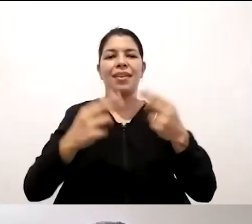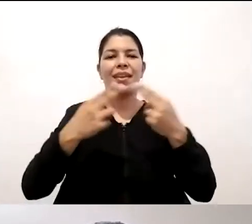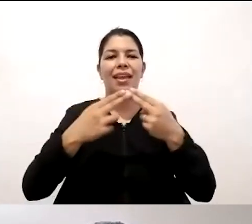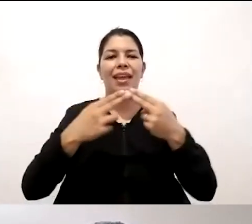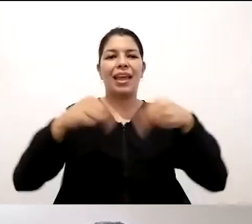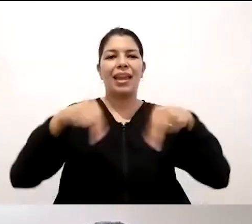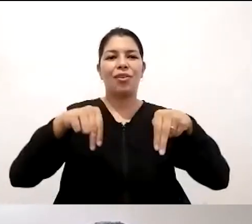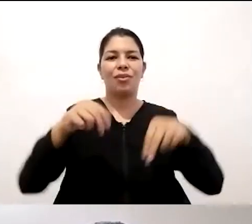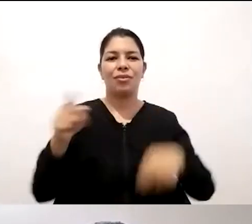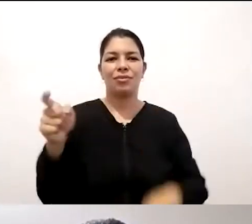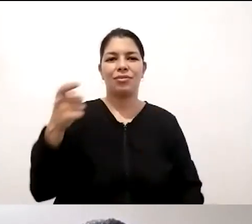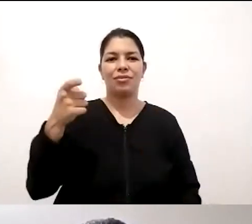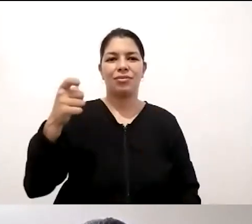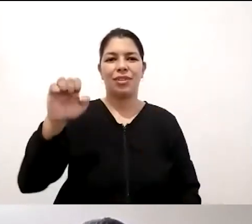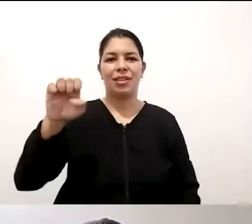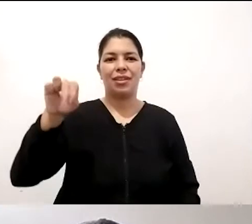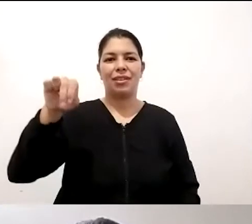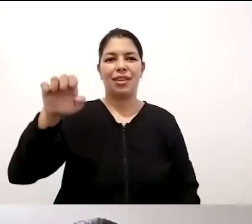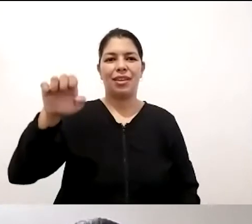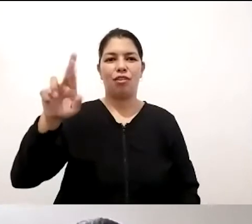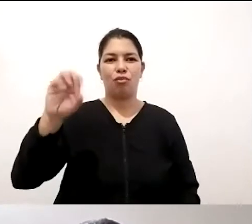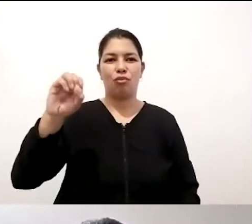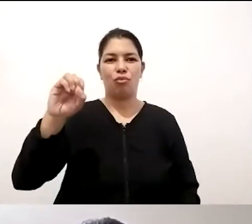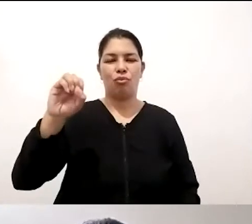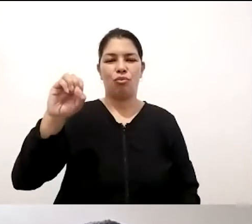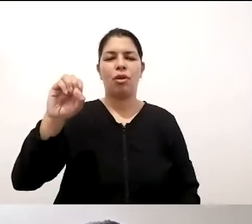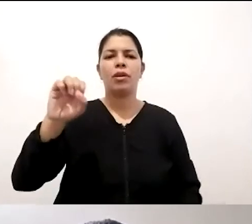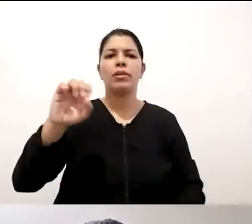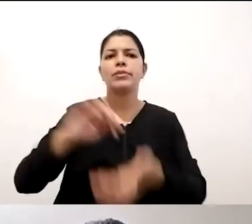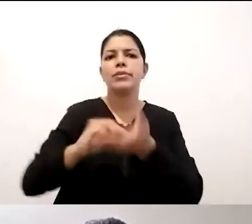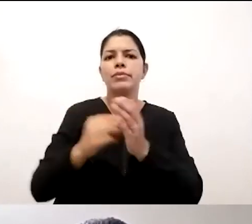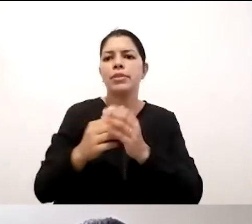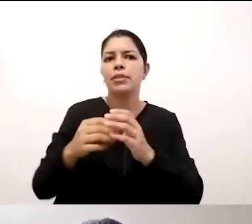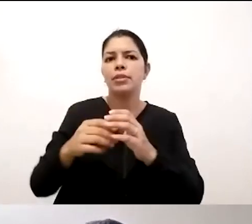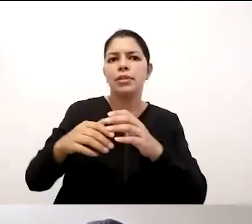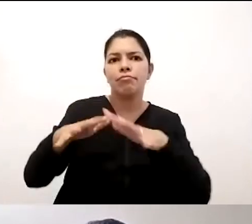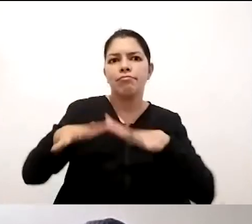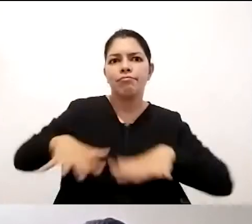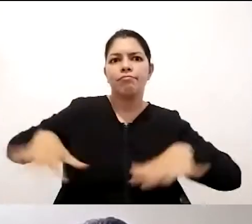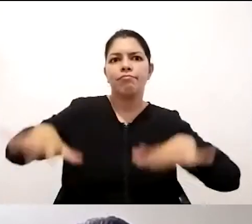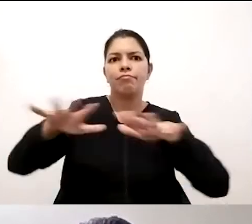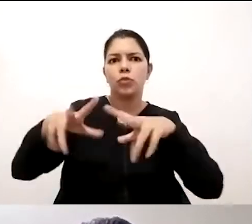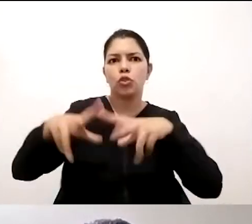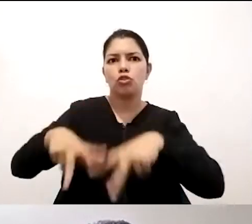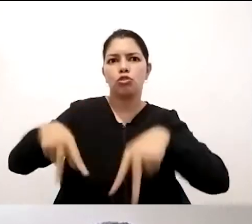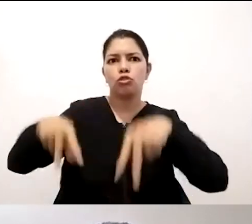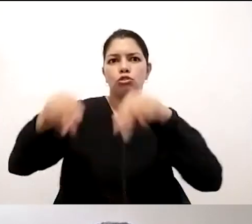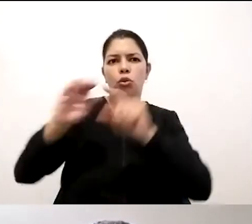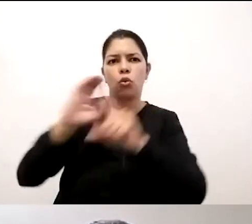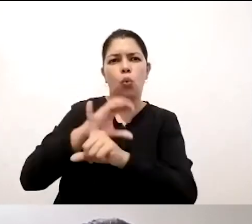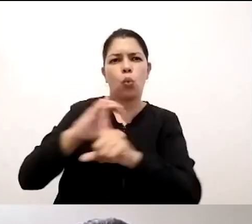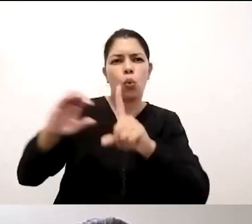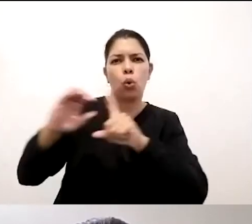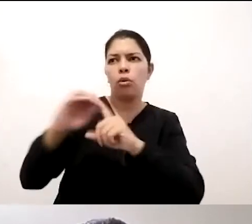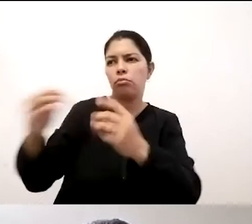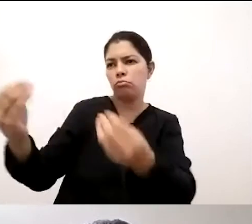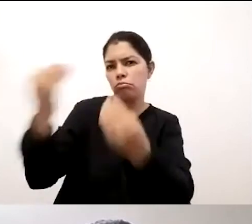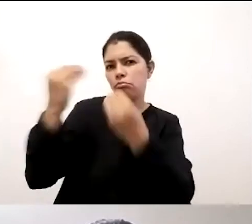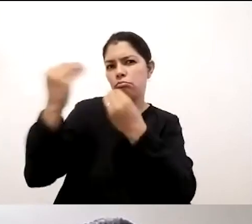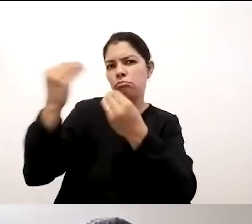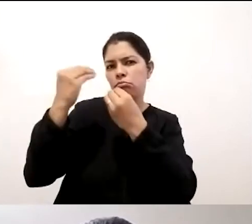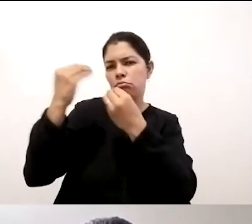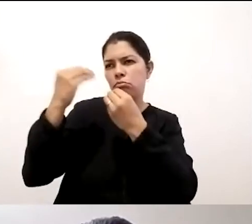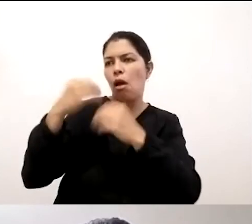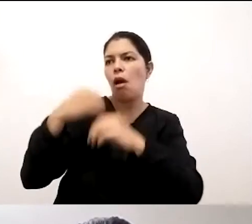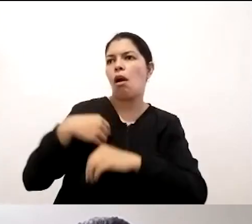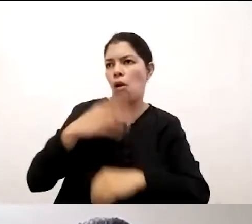definen la forma de ser y actuar de hombres y mujeres en un tiempo y una cultura específica. Lo que quiere decir que se transforman